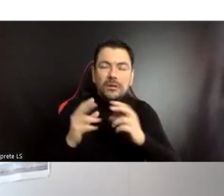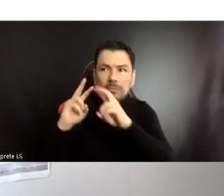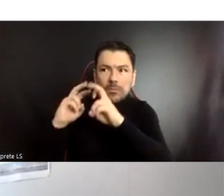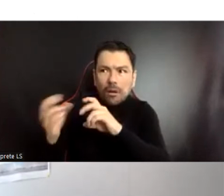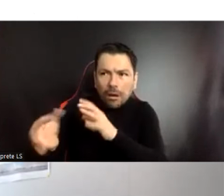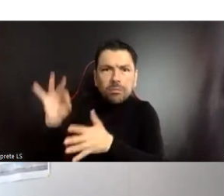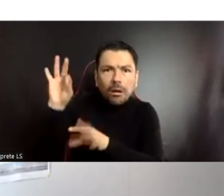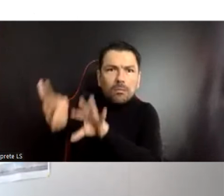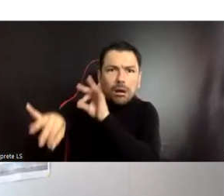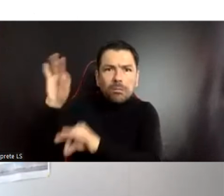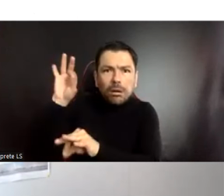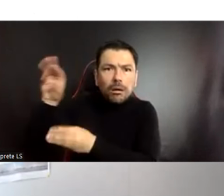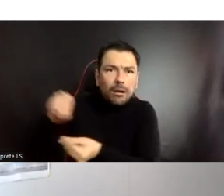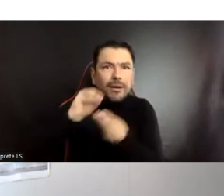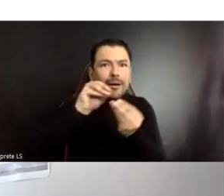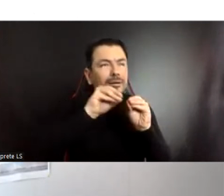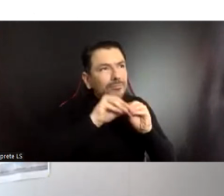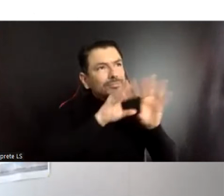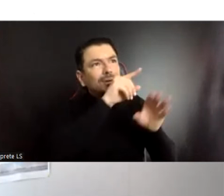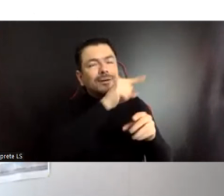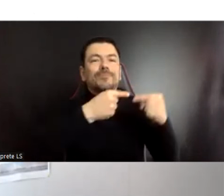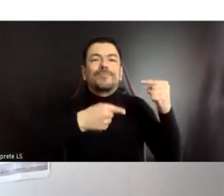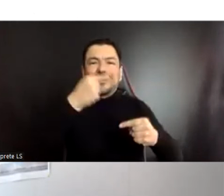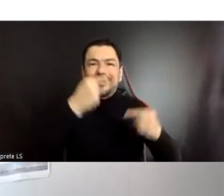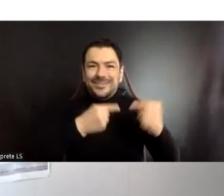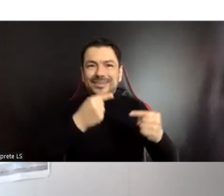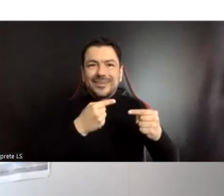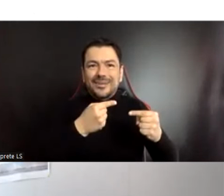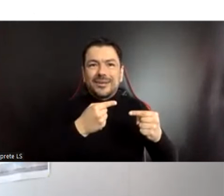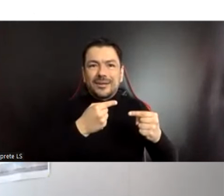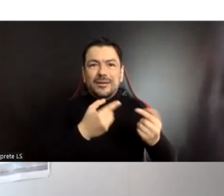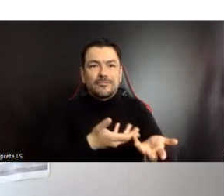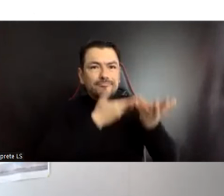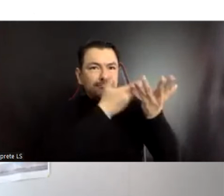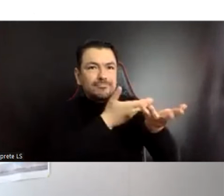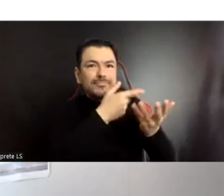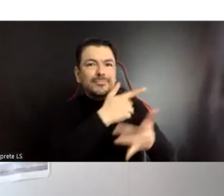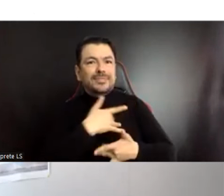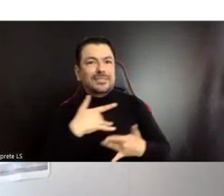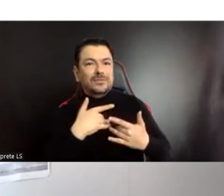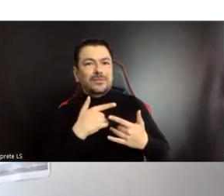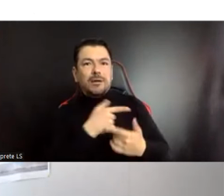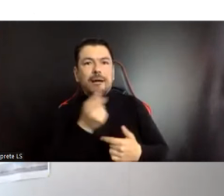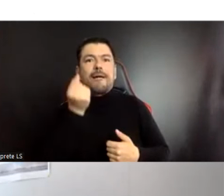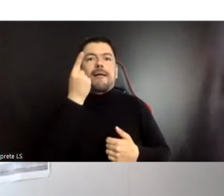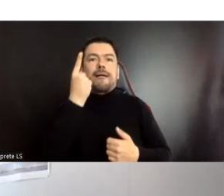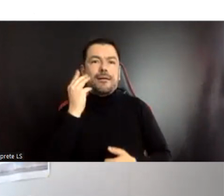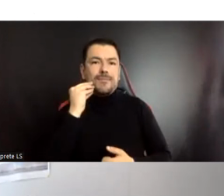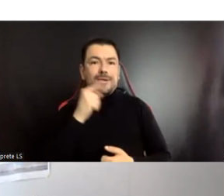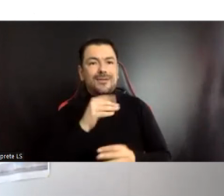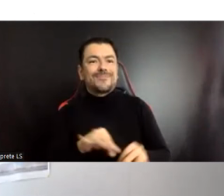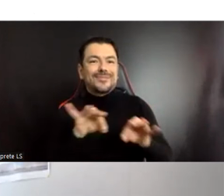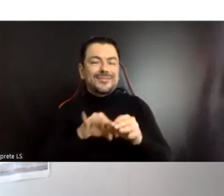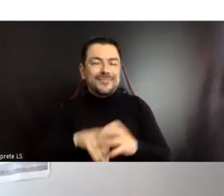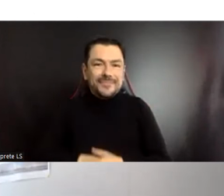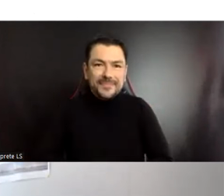los donantes también para ese fin. If I may add a little bit to this,